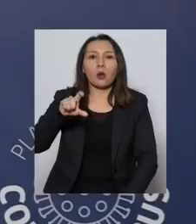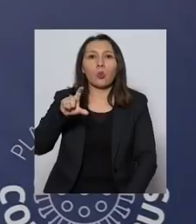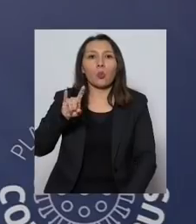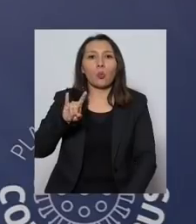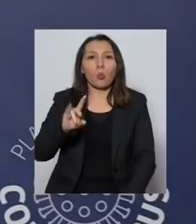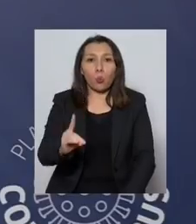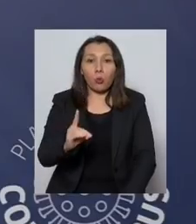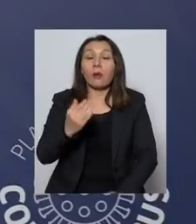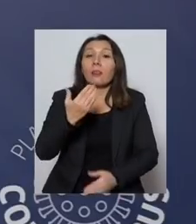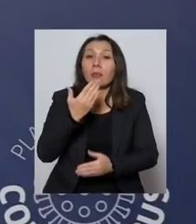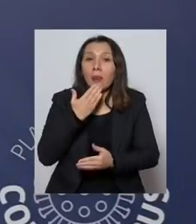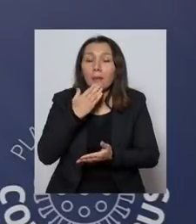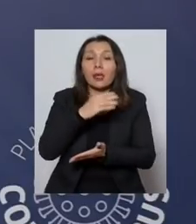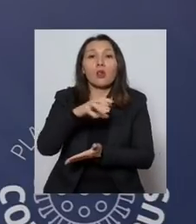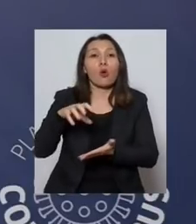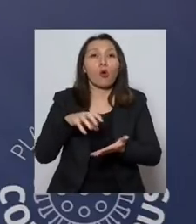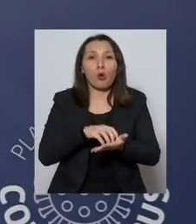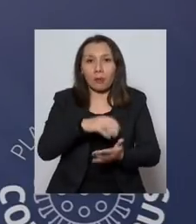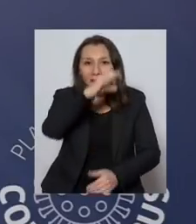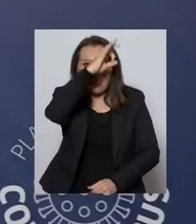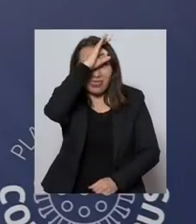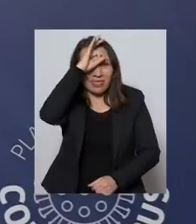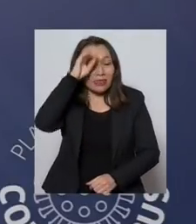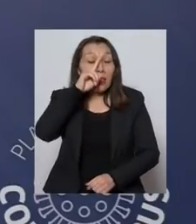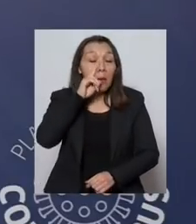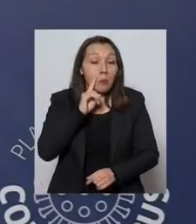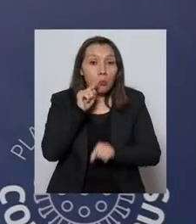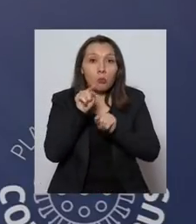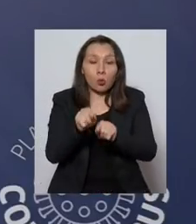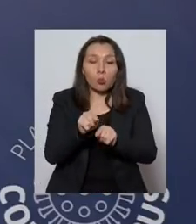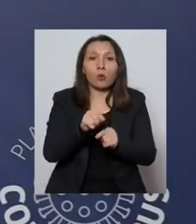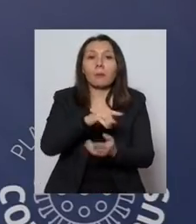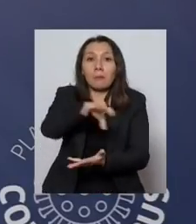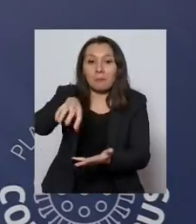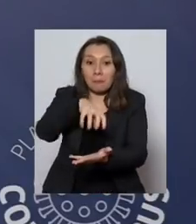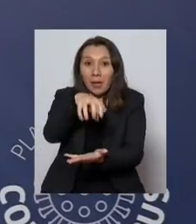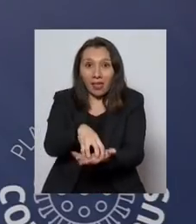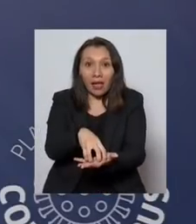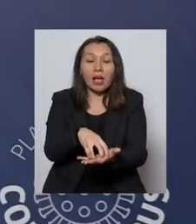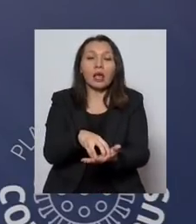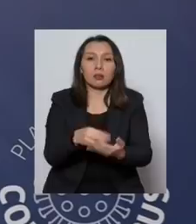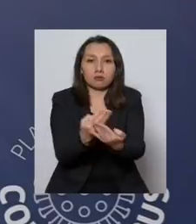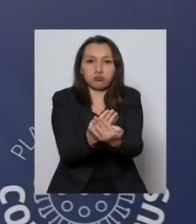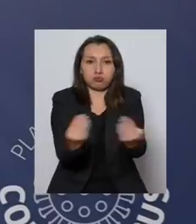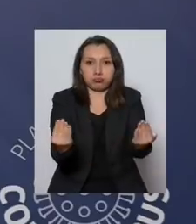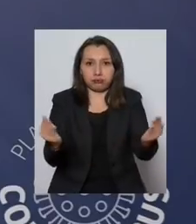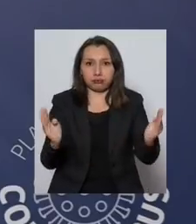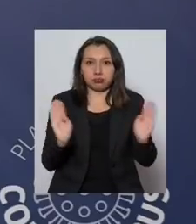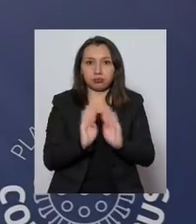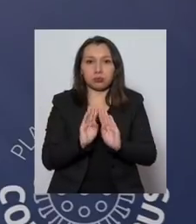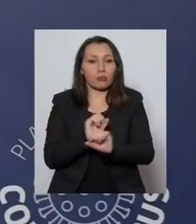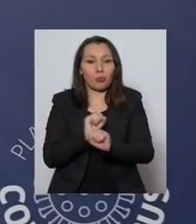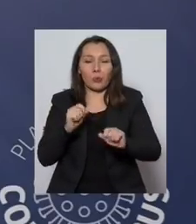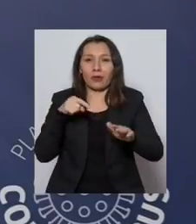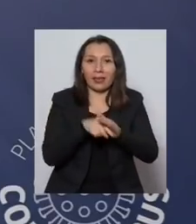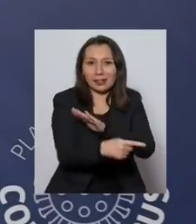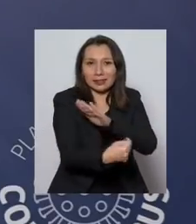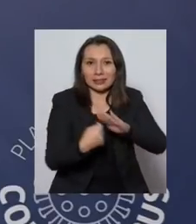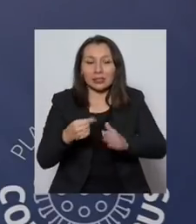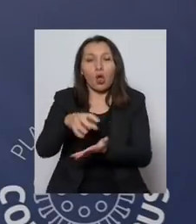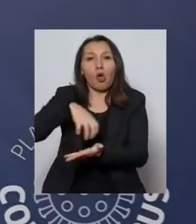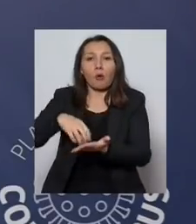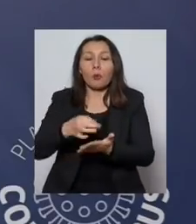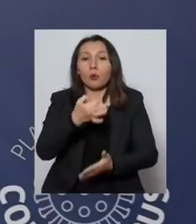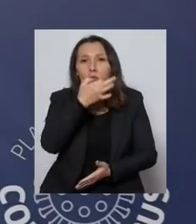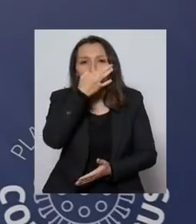tenemos en la comuna de Temuco y de Padre Las Casas cordón sanitario, en la comuna de